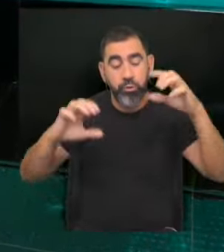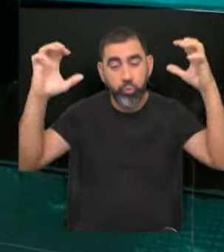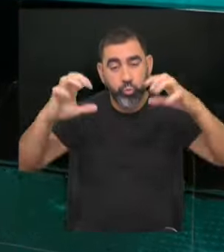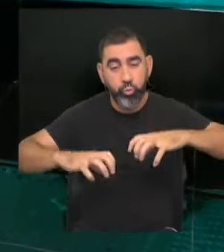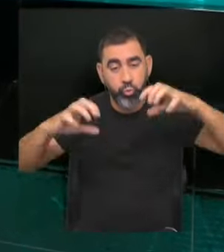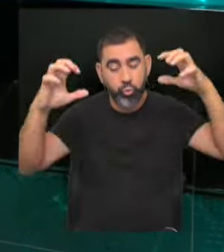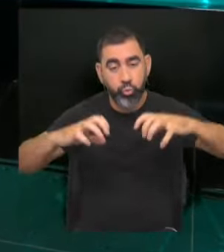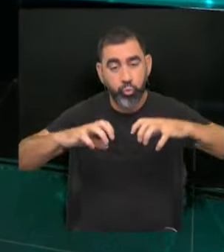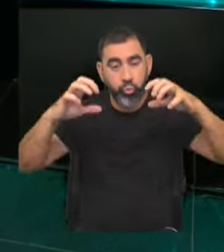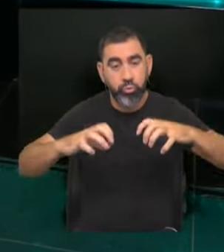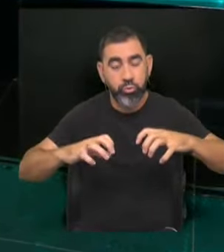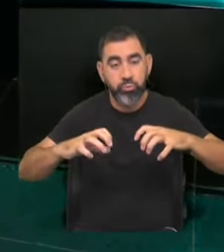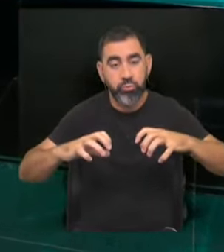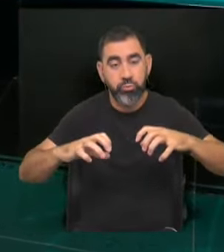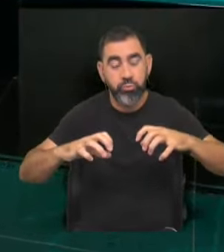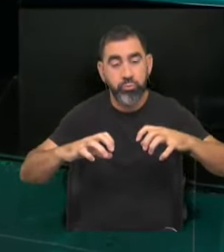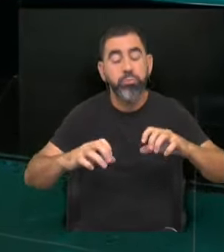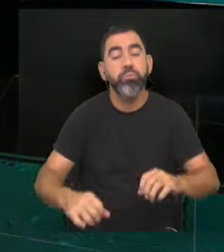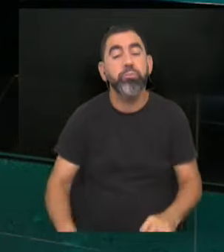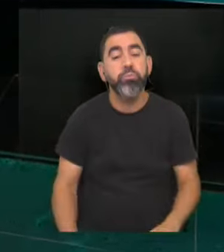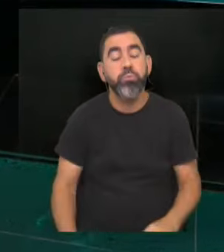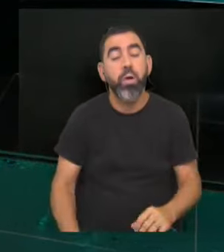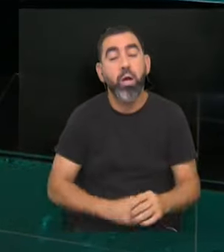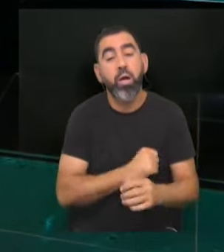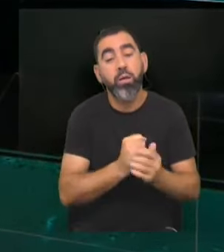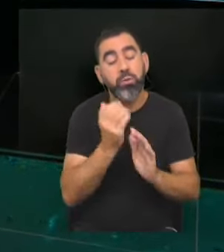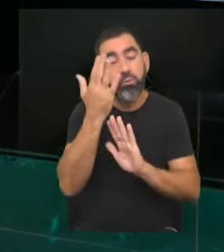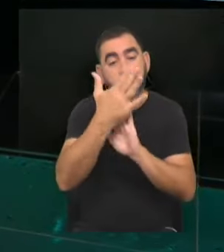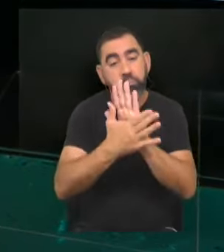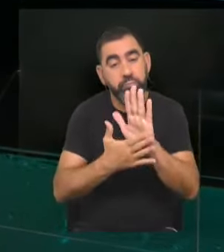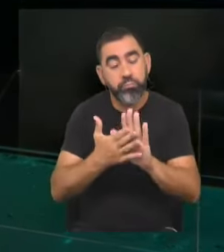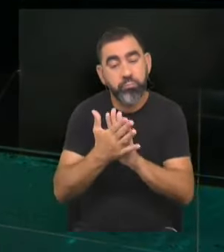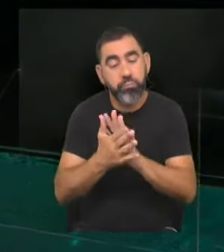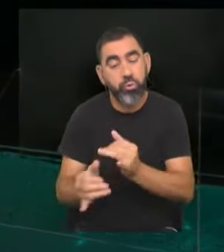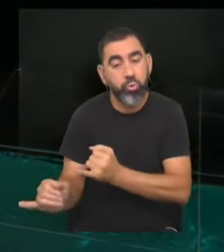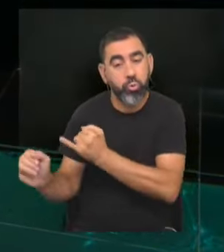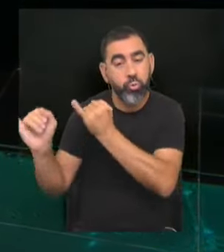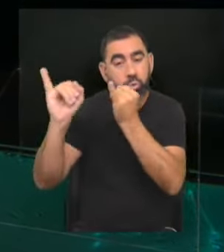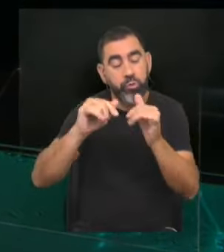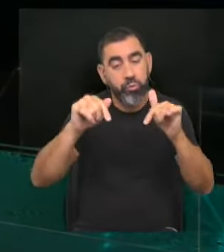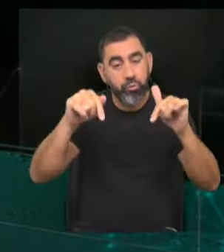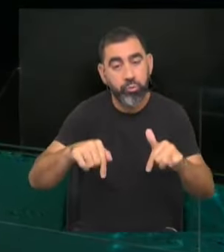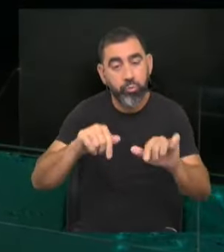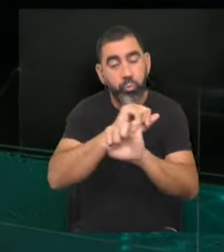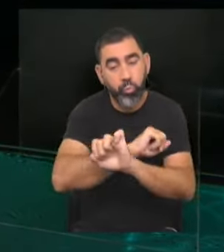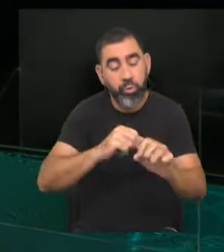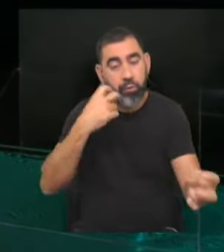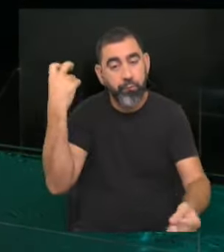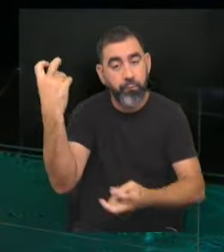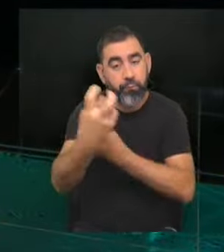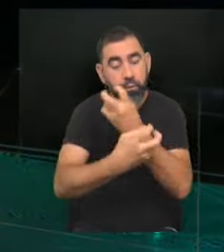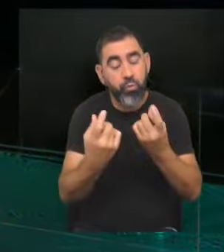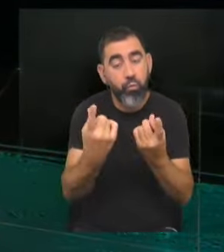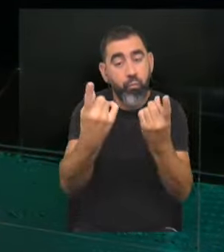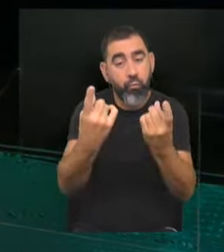copiosas que se Irán desplazando hacia el resto del país durante esta jornada se pueden registrar rachas de viento